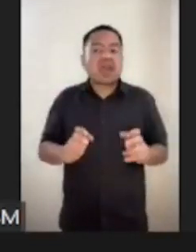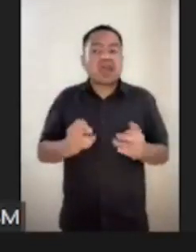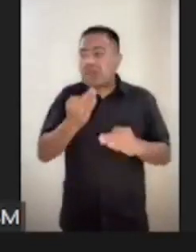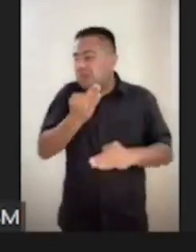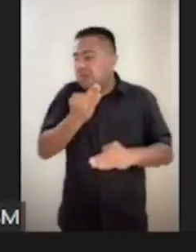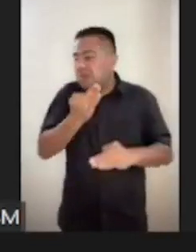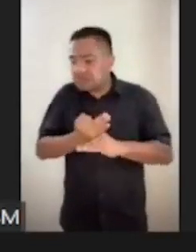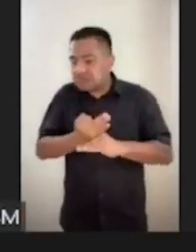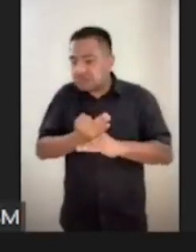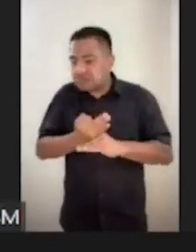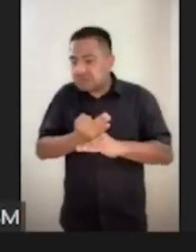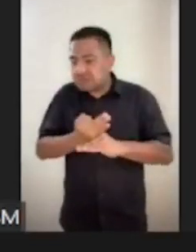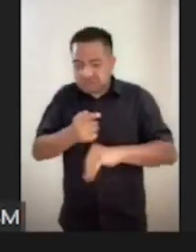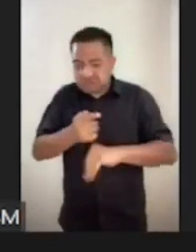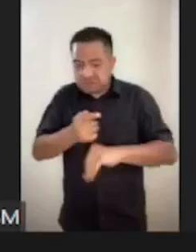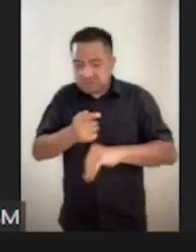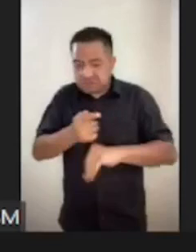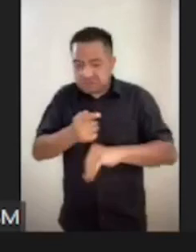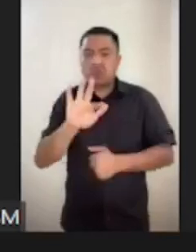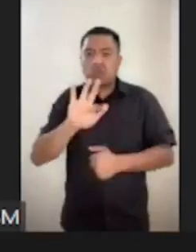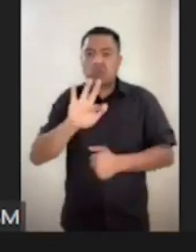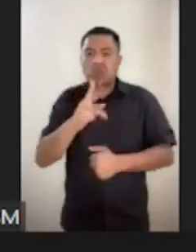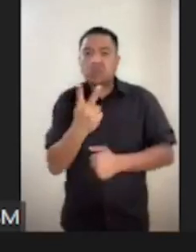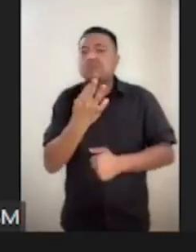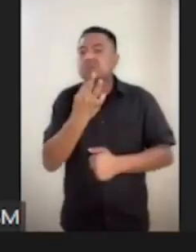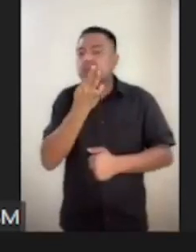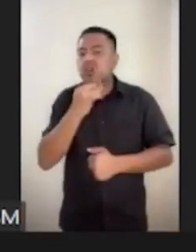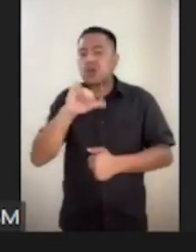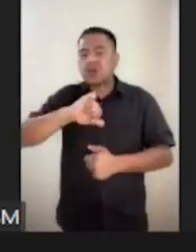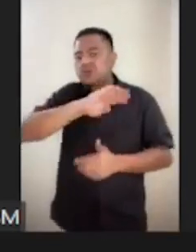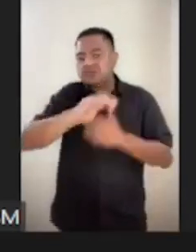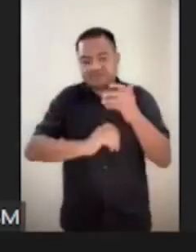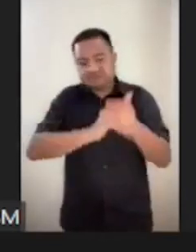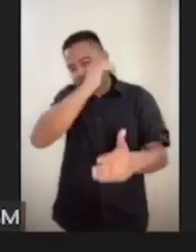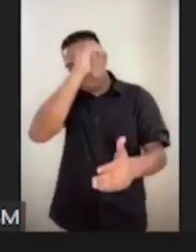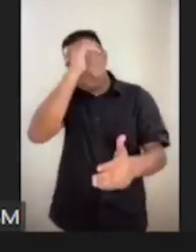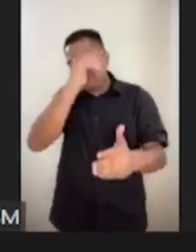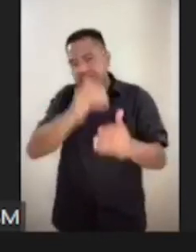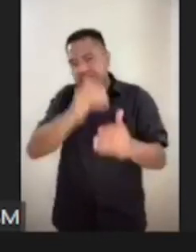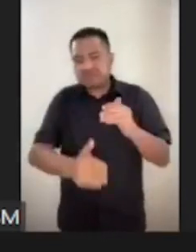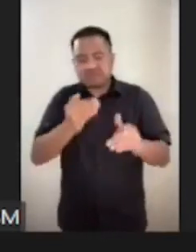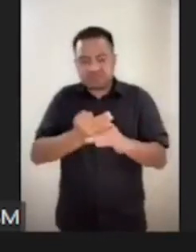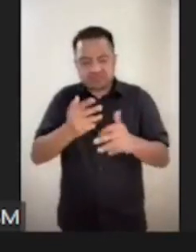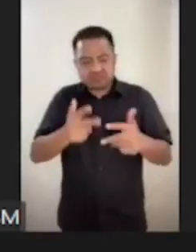siendo las 12 horas con 40 minutos, se declara concluida la